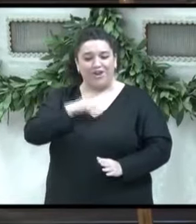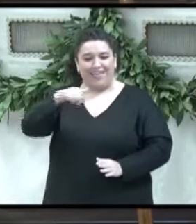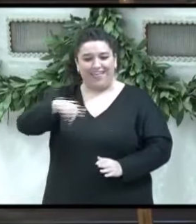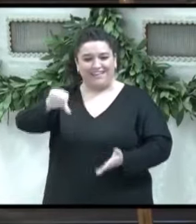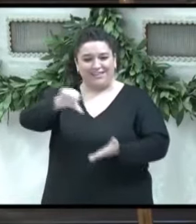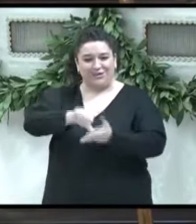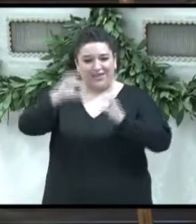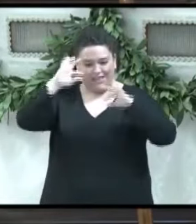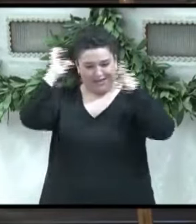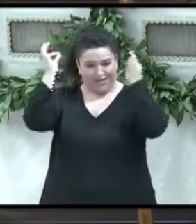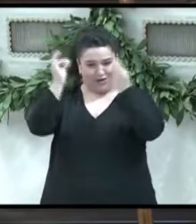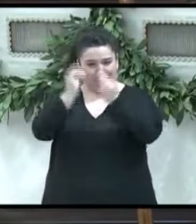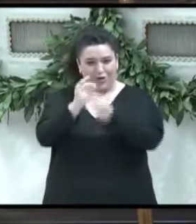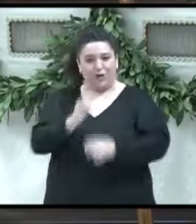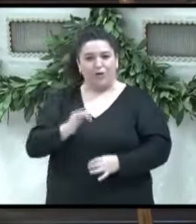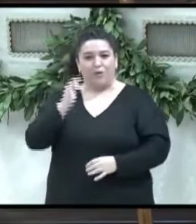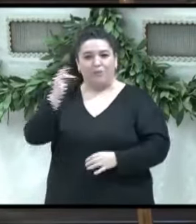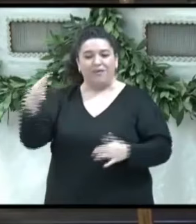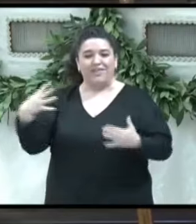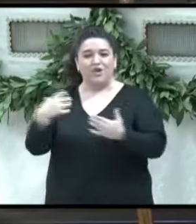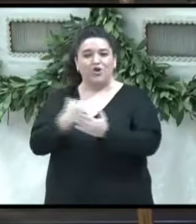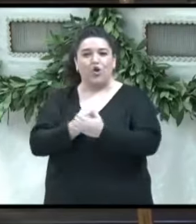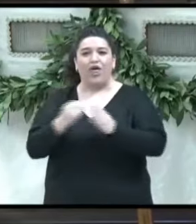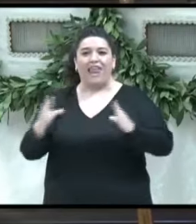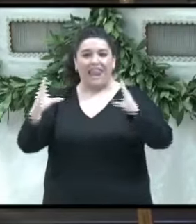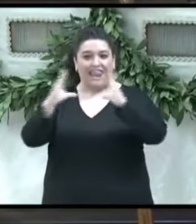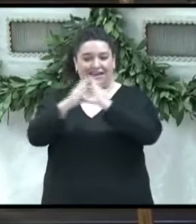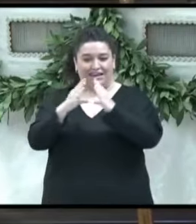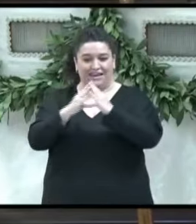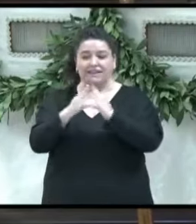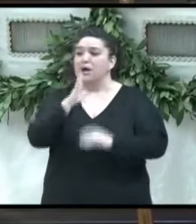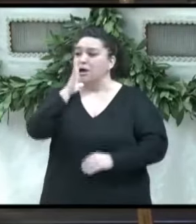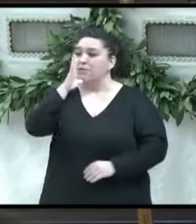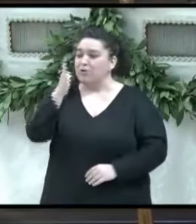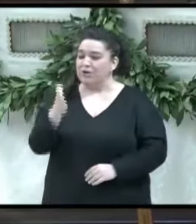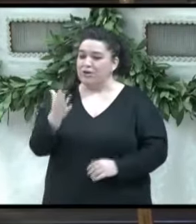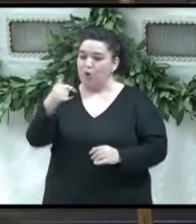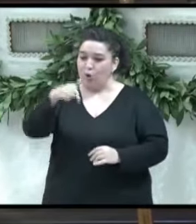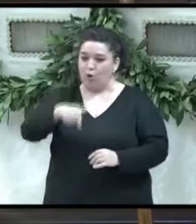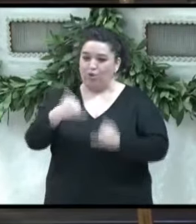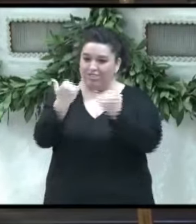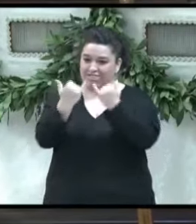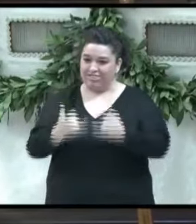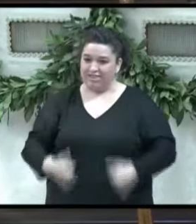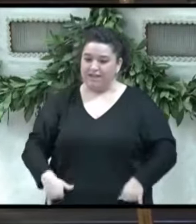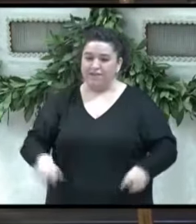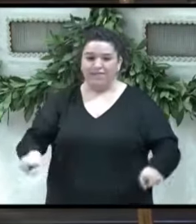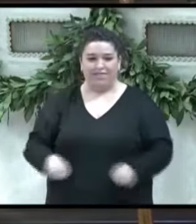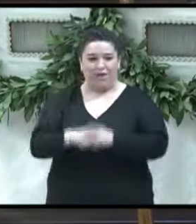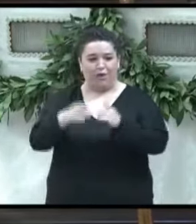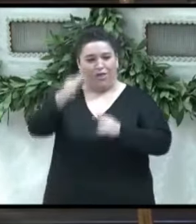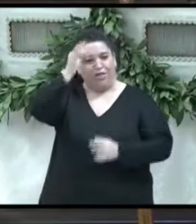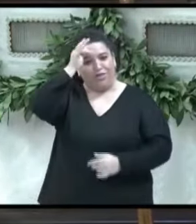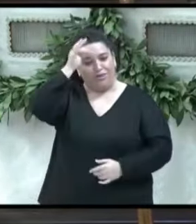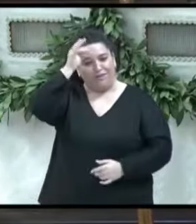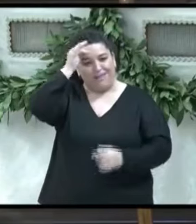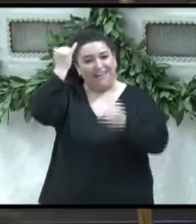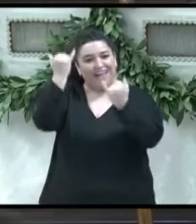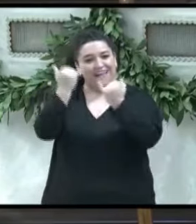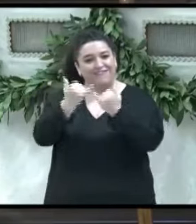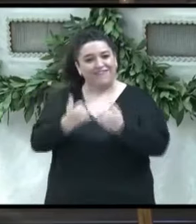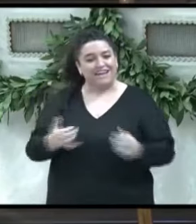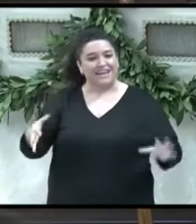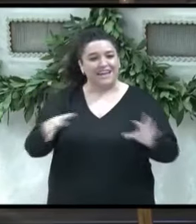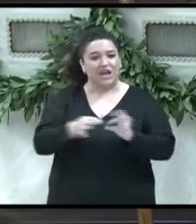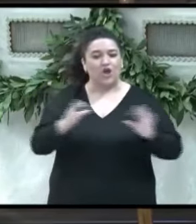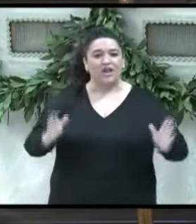ciudad sino de toda la diócesis y por eso celebramos aunque sea domingo la fiesta